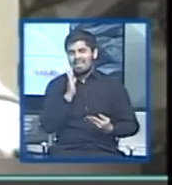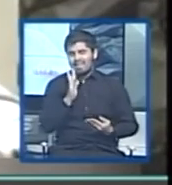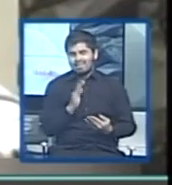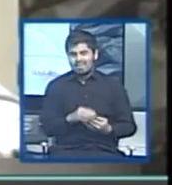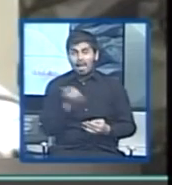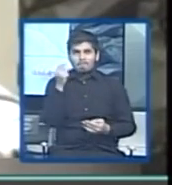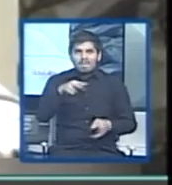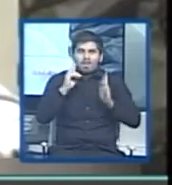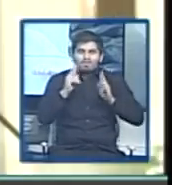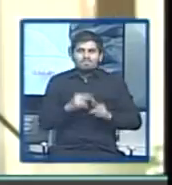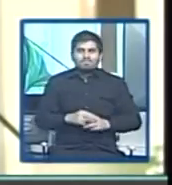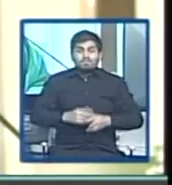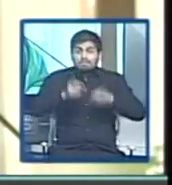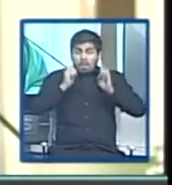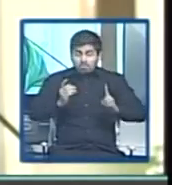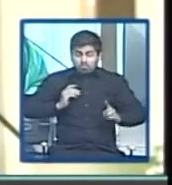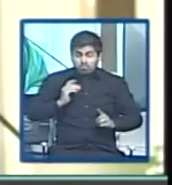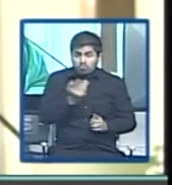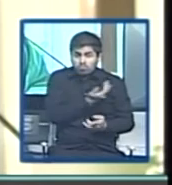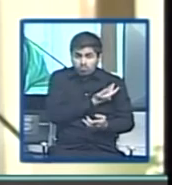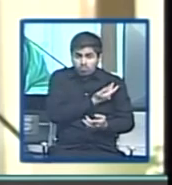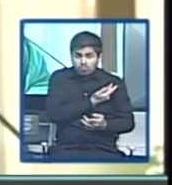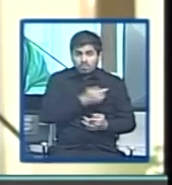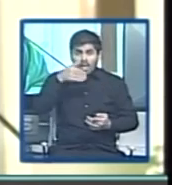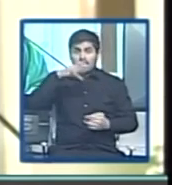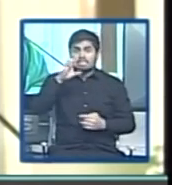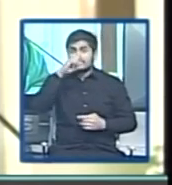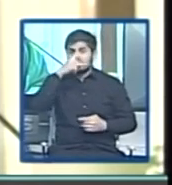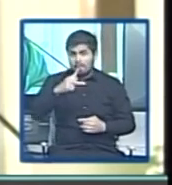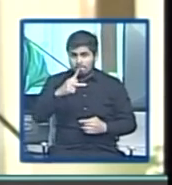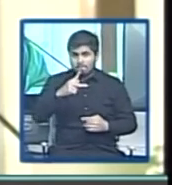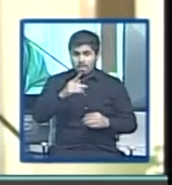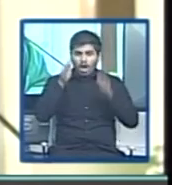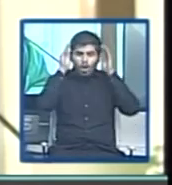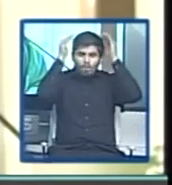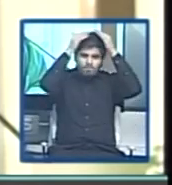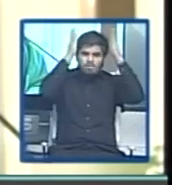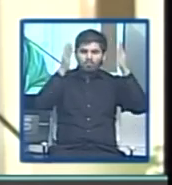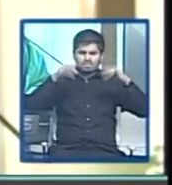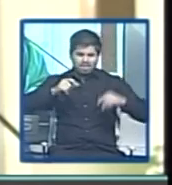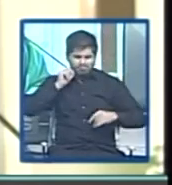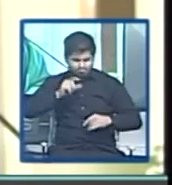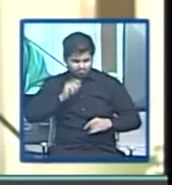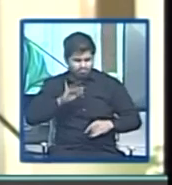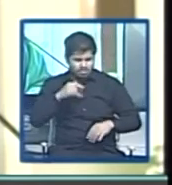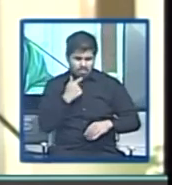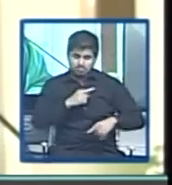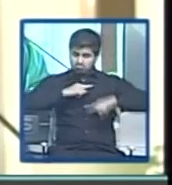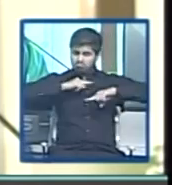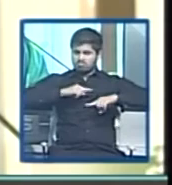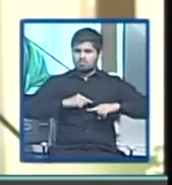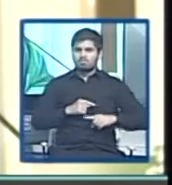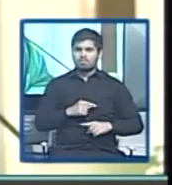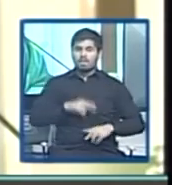el tema también es que nosotros desde la conferencia episcopal, o sea, el arzobispo dio unas instrucciones claras y